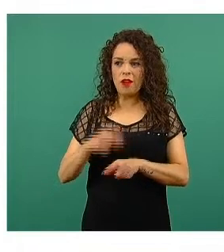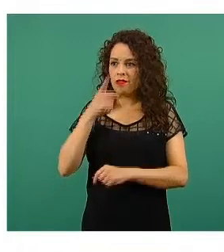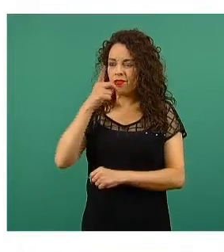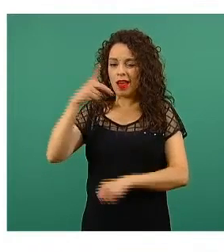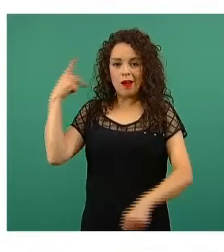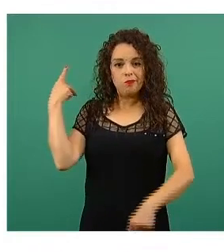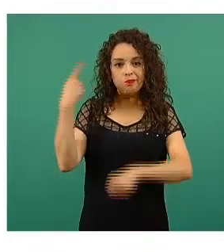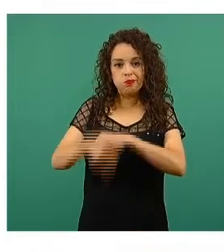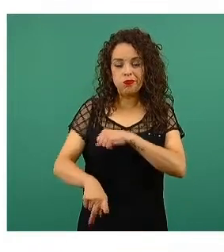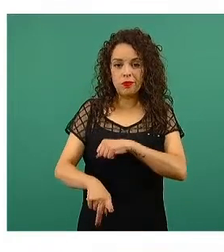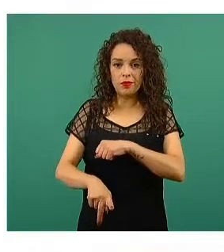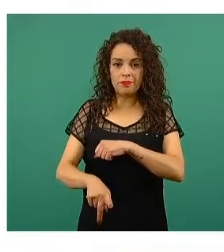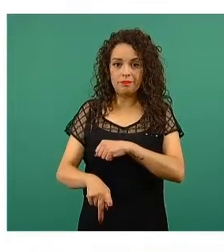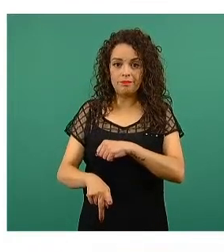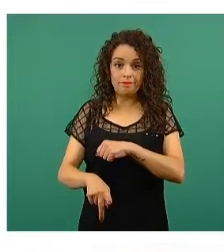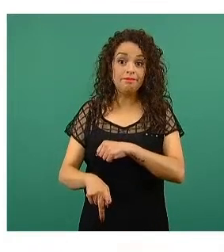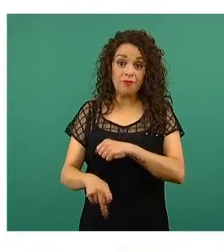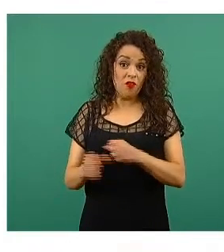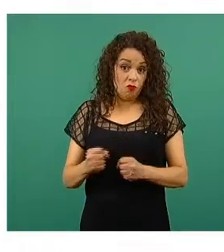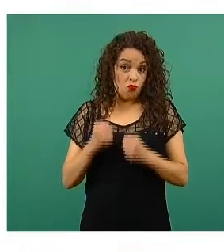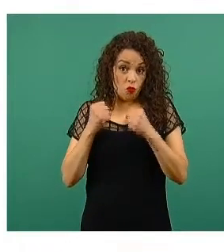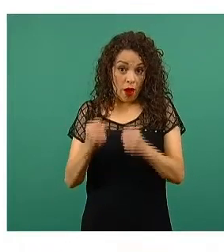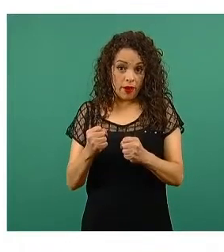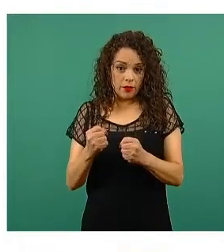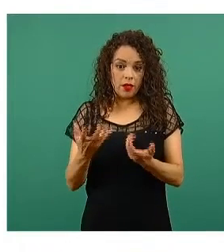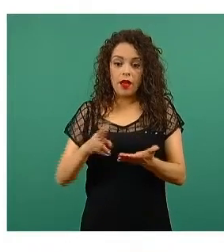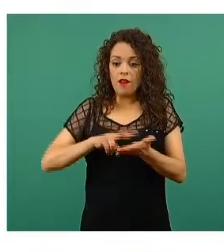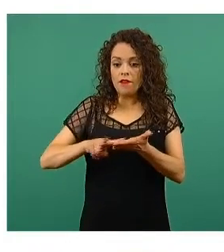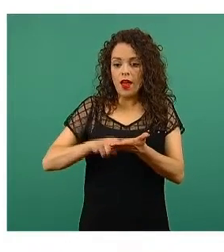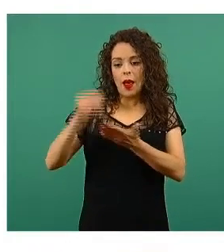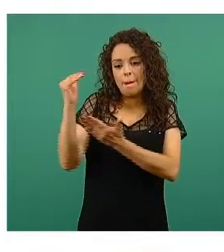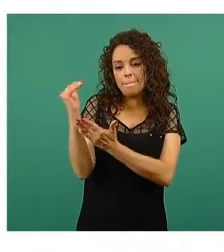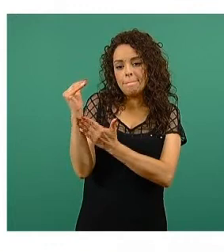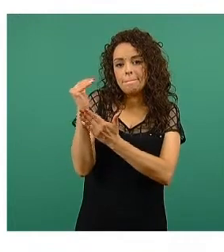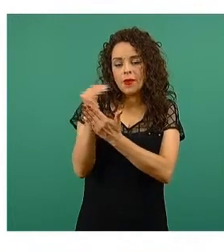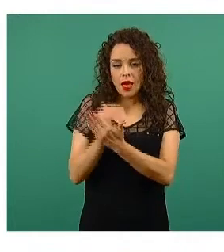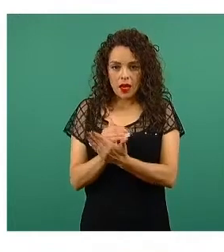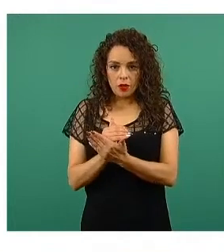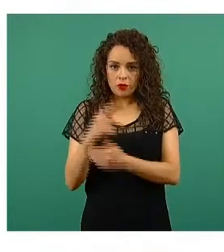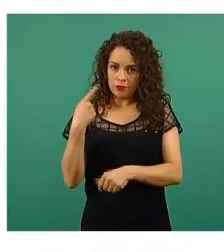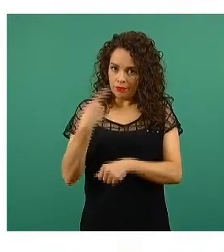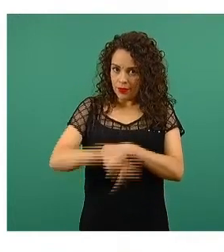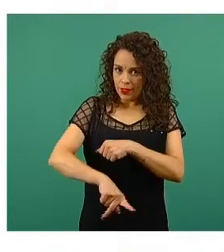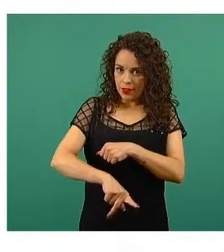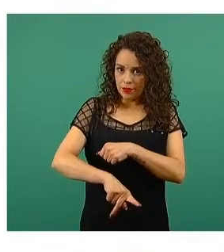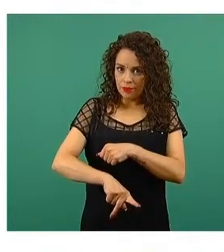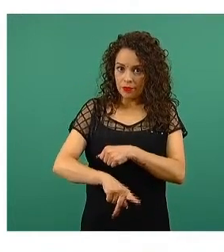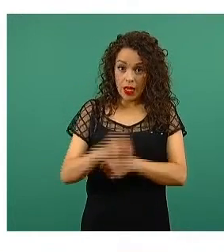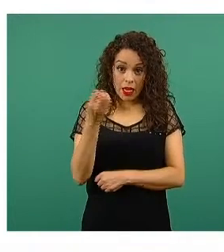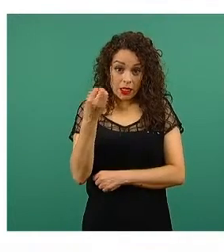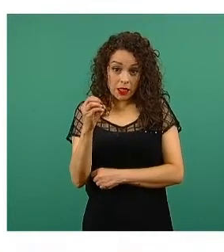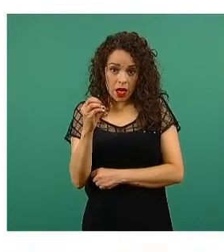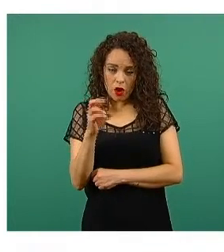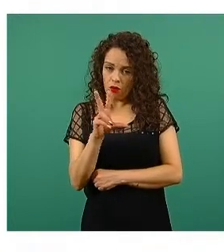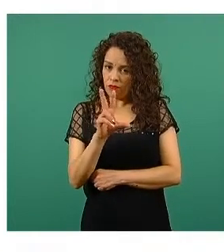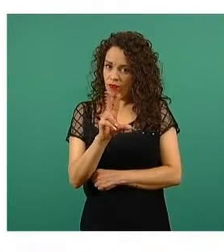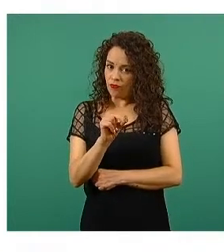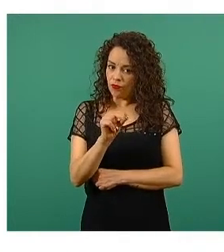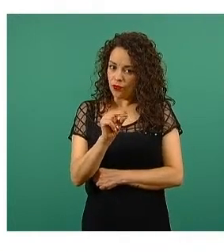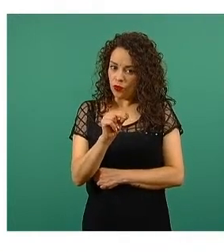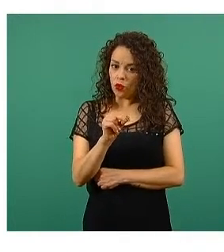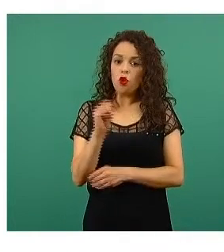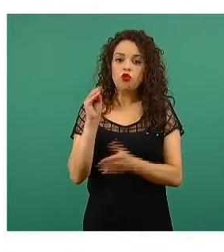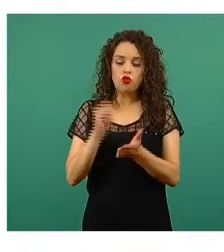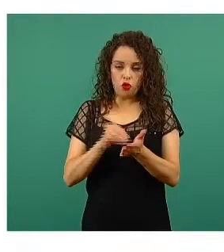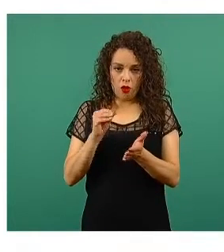riesgo mayor. El verde es el menor riesgo posible, no es riesgo cero, todavía todos estamos